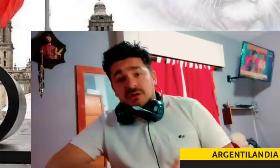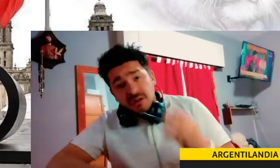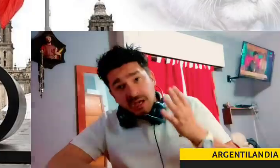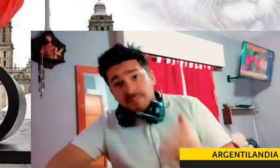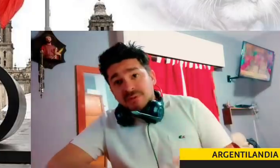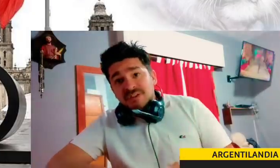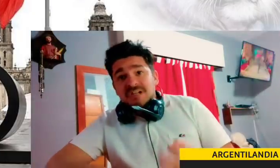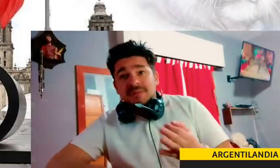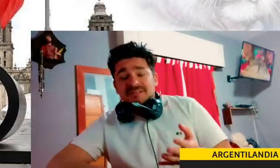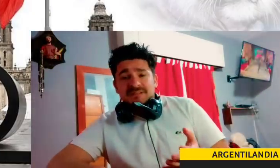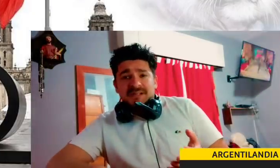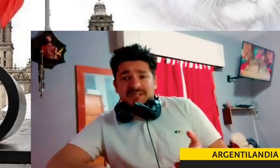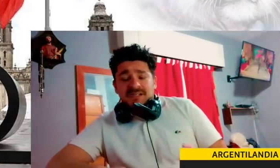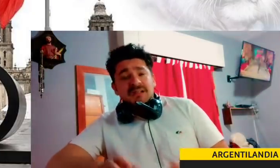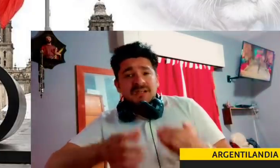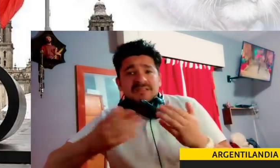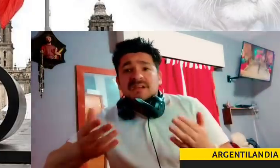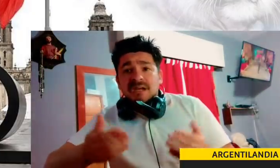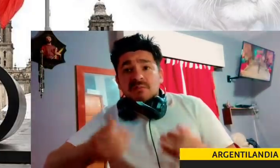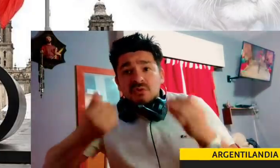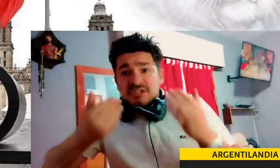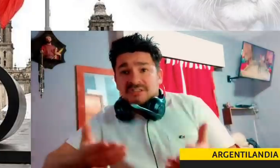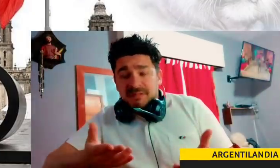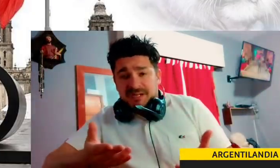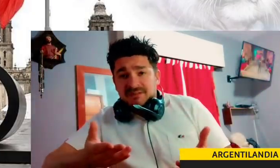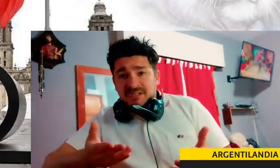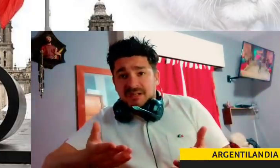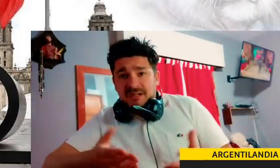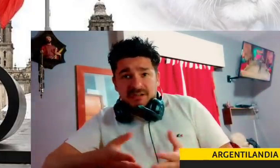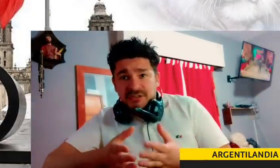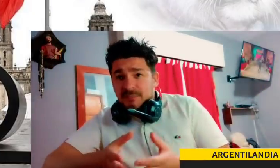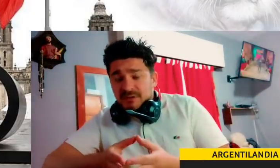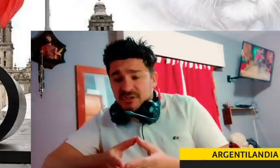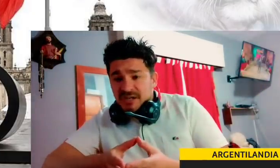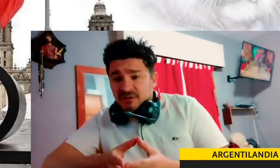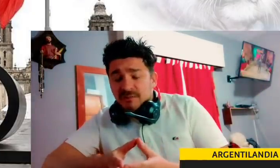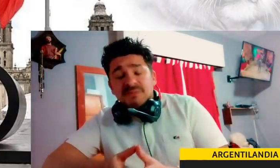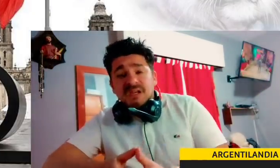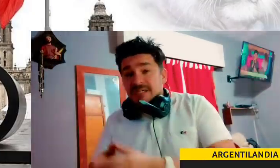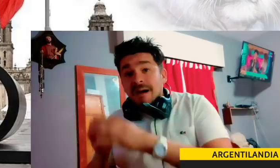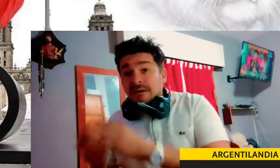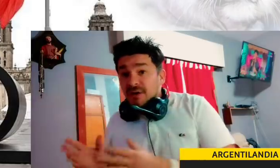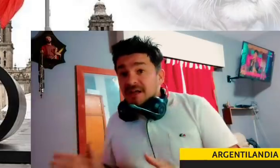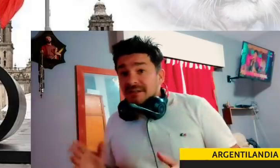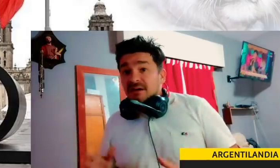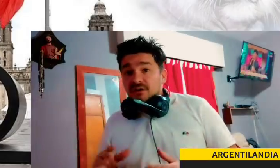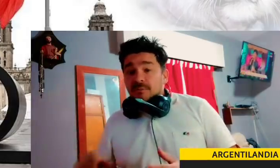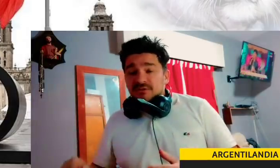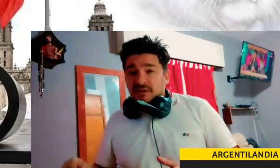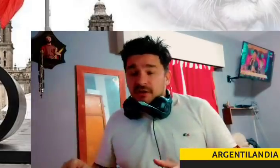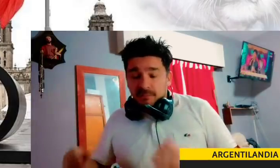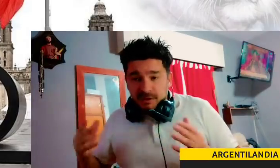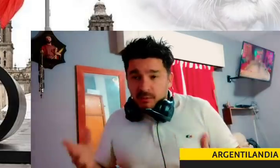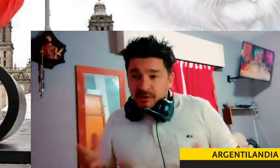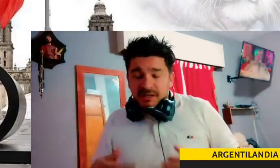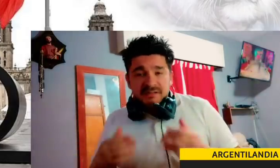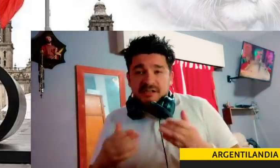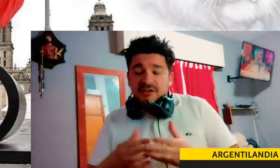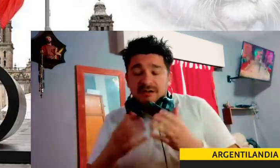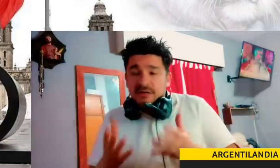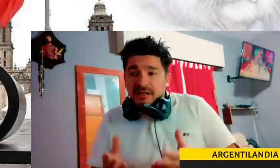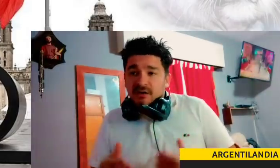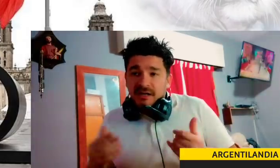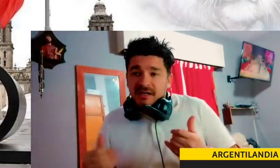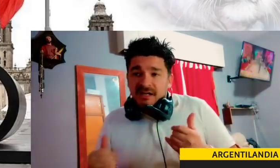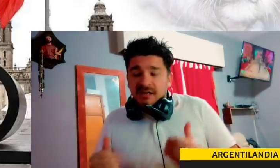cosas en México. Aprovechen el presidente que tiene. Sé que muchísima gente lo está aprovechando y va a valorar el trabajo de López Obrador. Pero bueno,